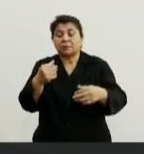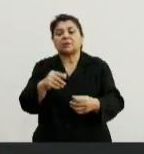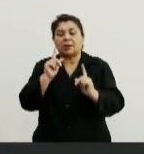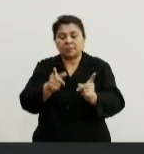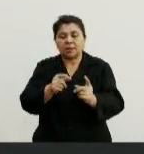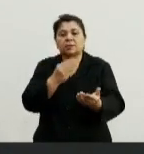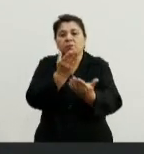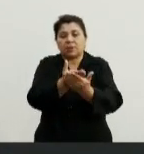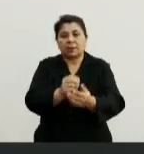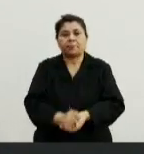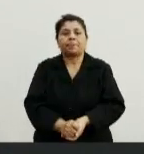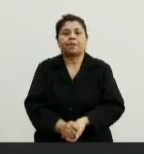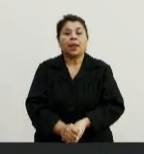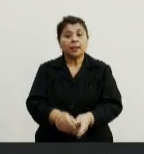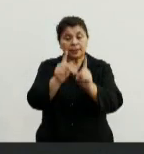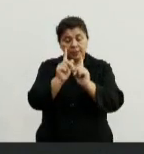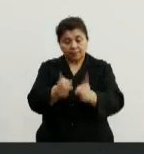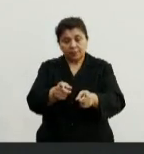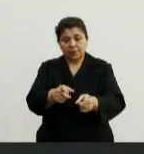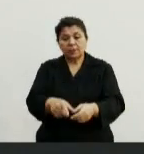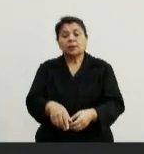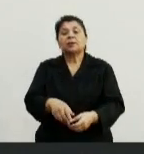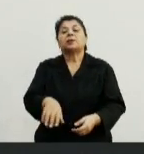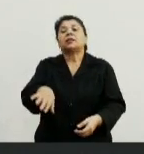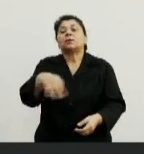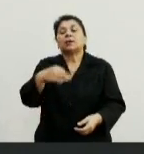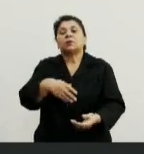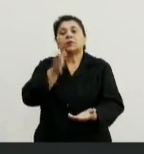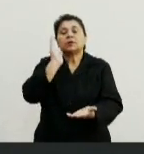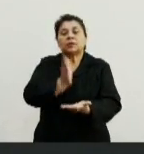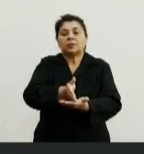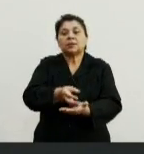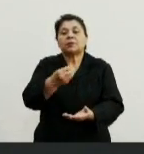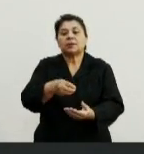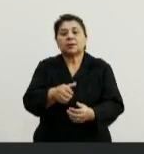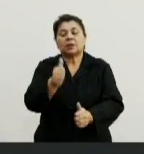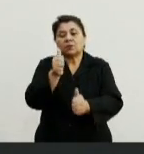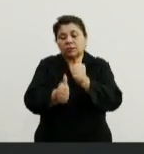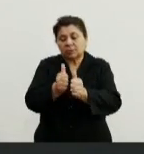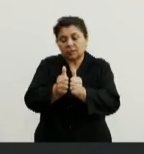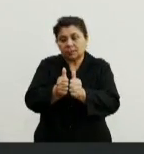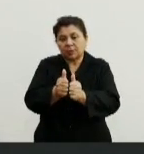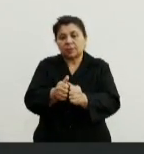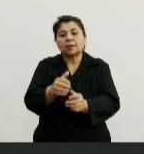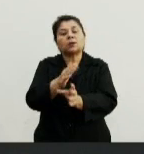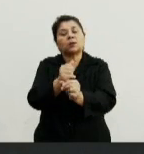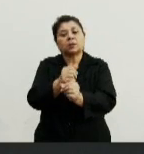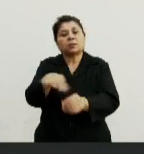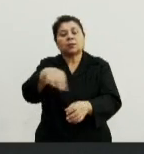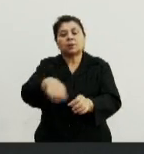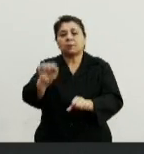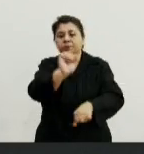se pide la s se establece la obligación de la limpieza y desinfección de todas las unidades en resguardo de la salud de quienes